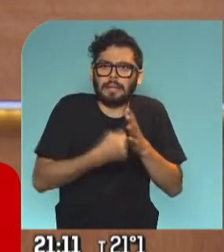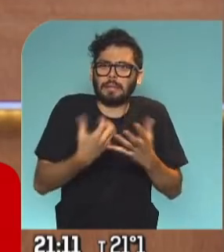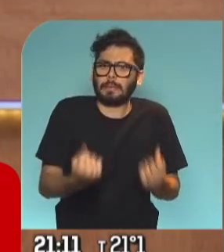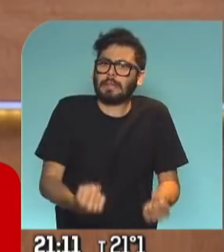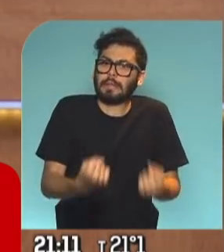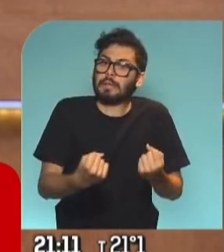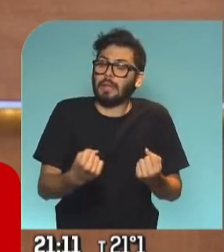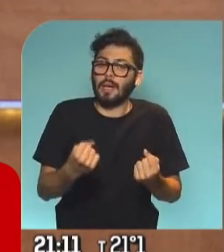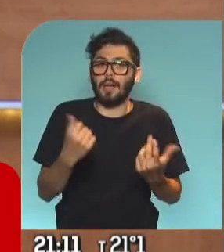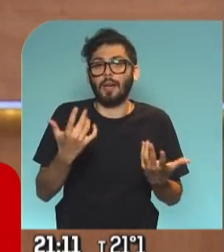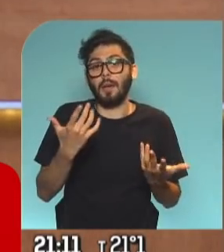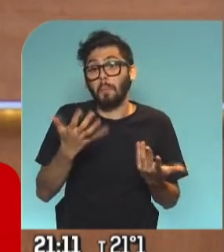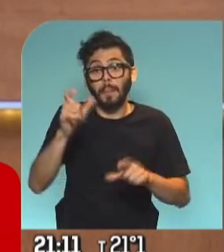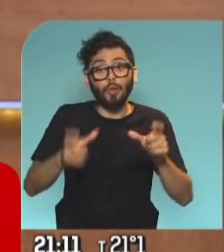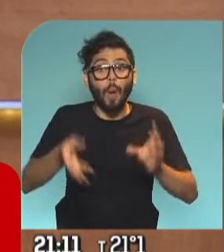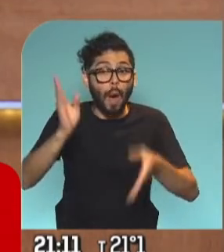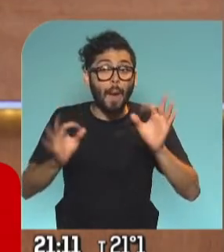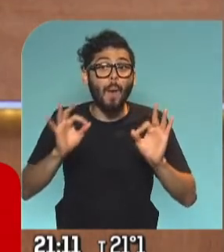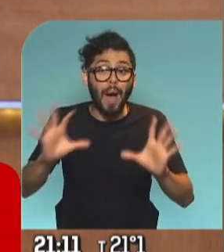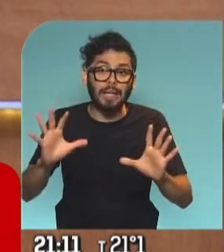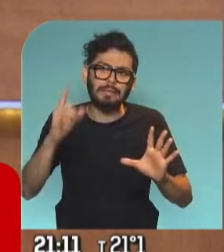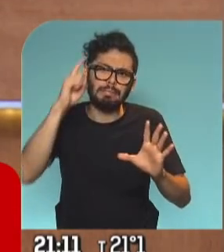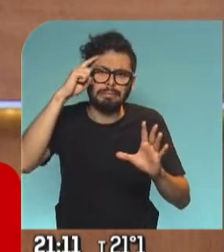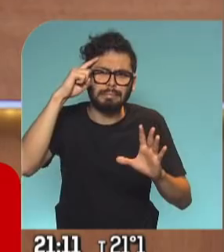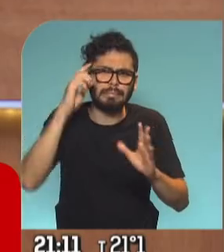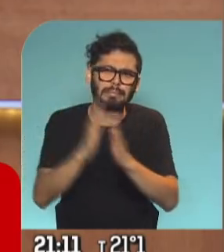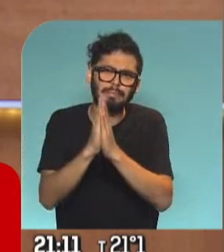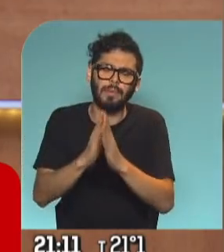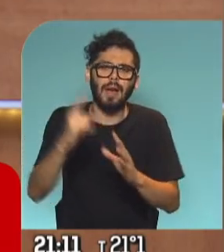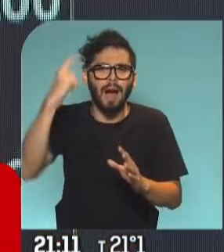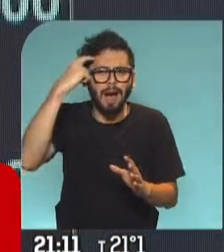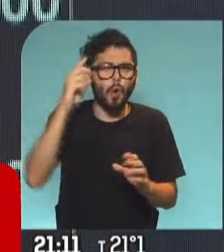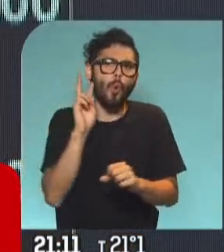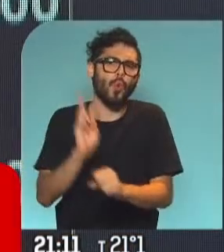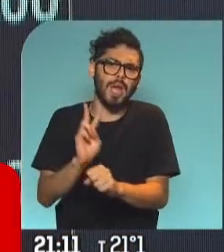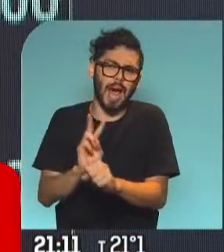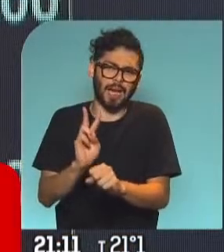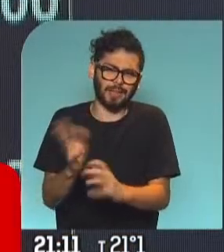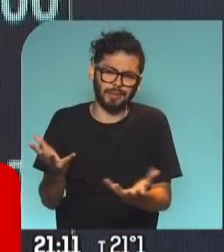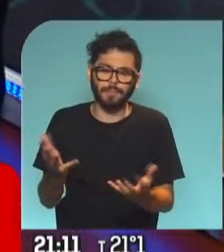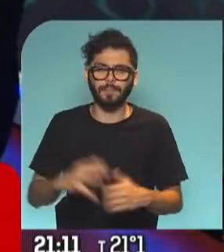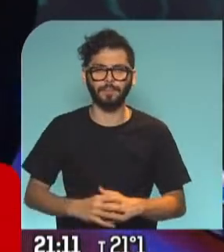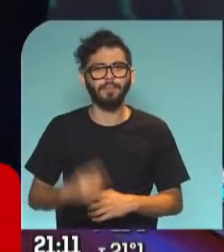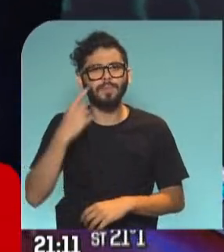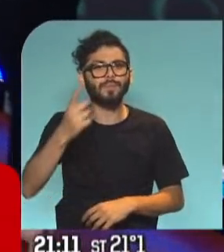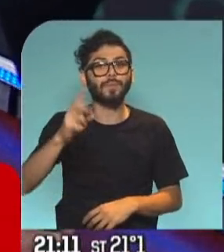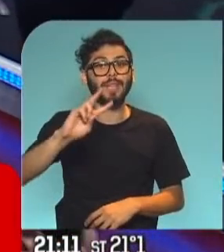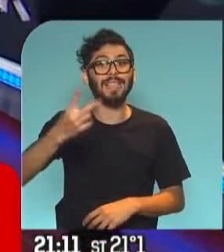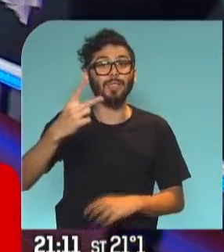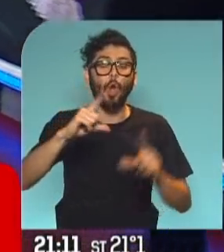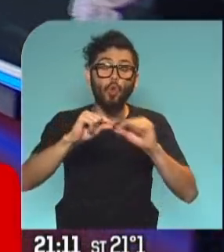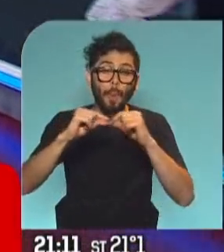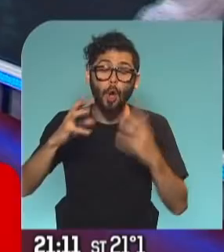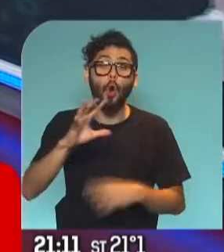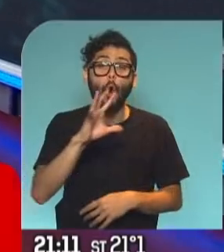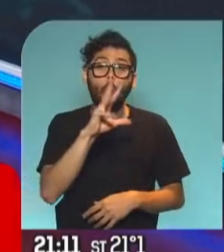los que se van a tomar vacaciones este verano, y que se cuiden para que eso no pase. Mire usted los numeritos que tiene la segunda ola. Rusia